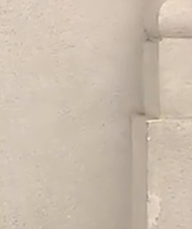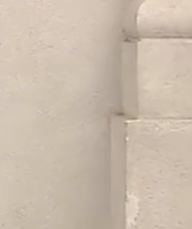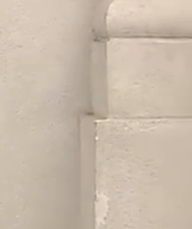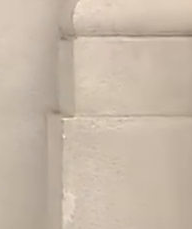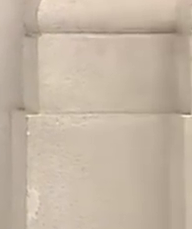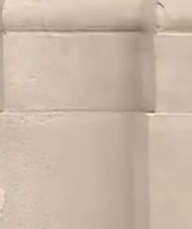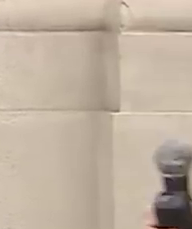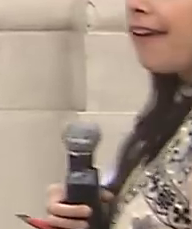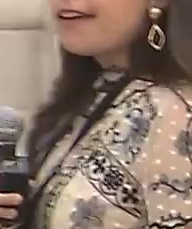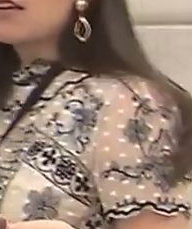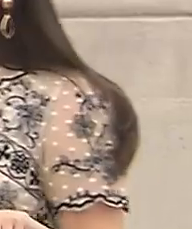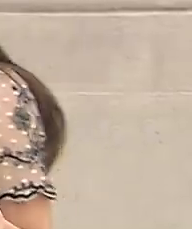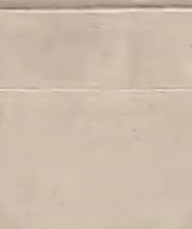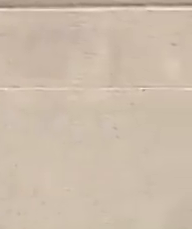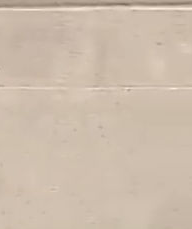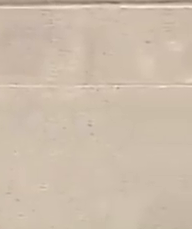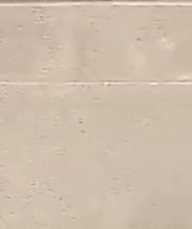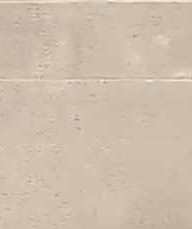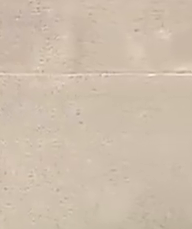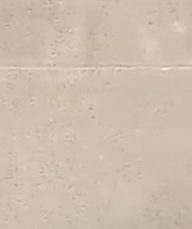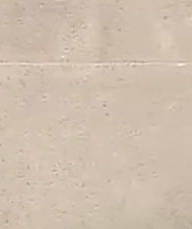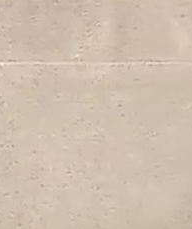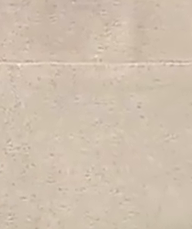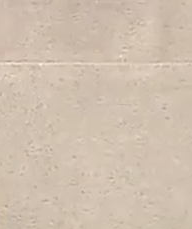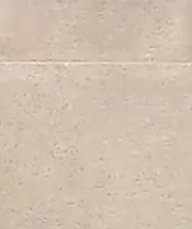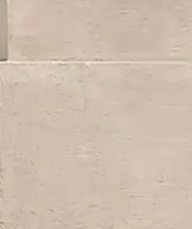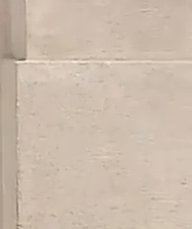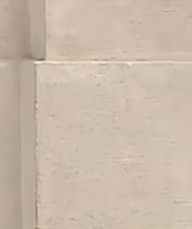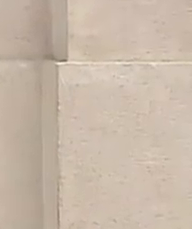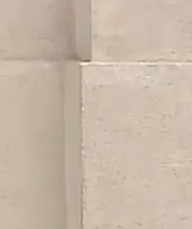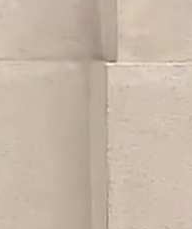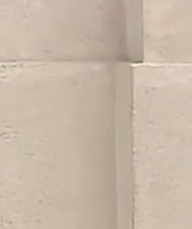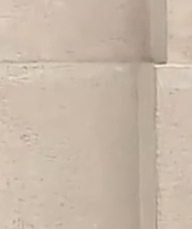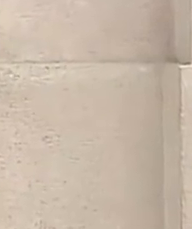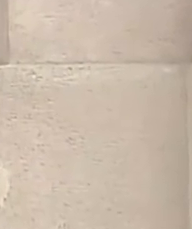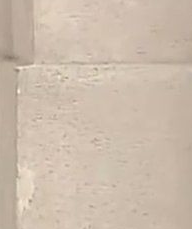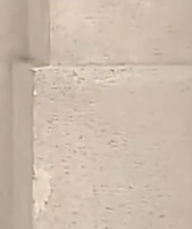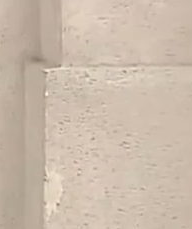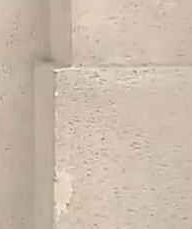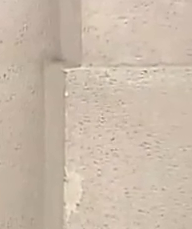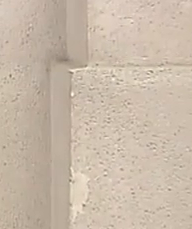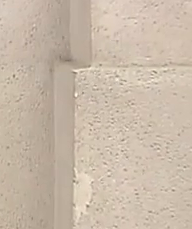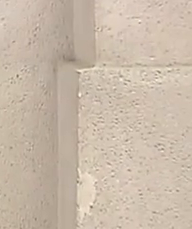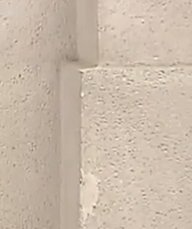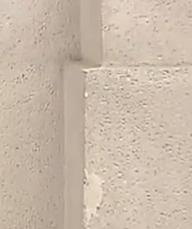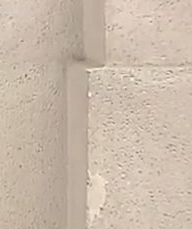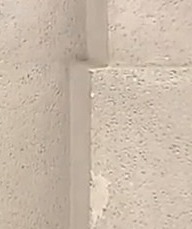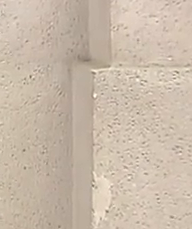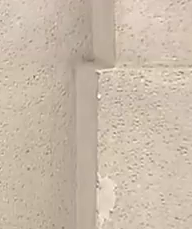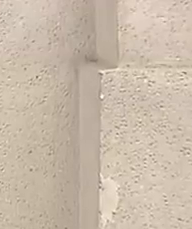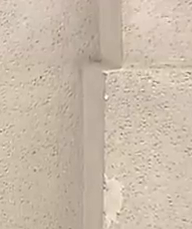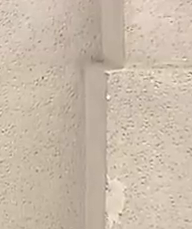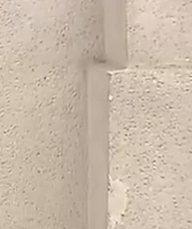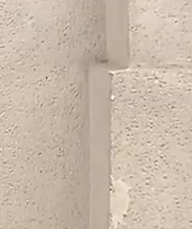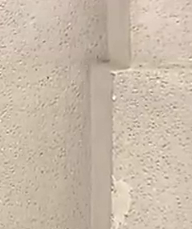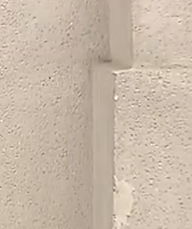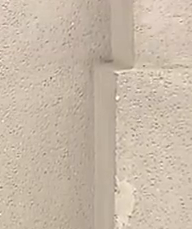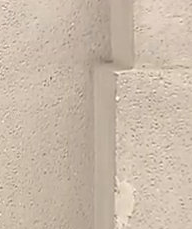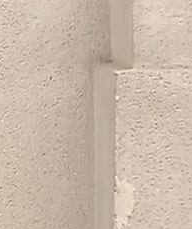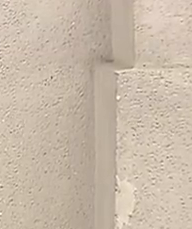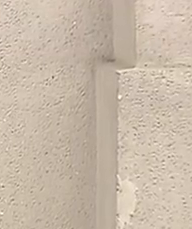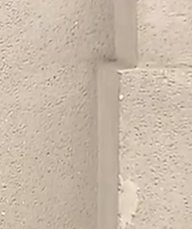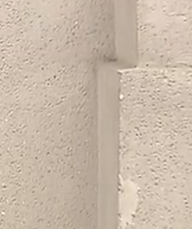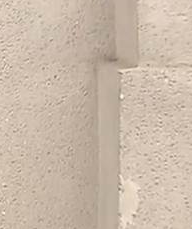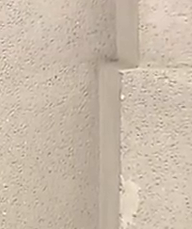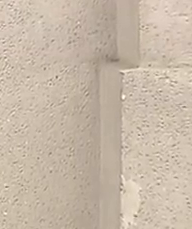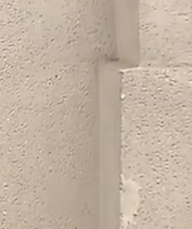hubo un punto. Una de las cosas más nuevas que anunció tiene que ver con esta cordón sanitario y cuarentena total para la